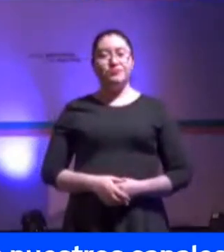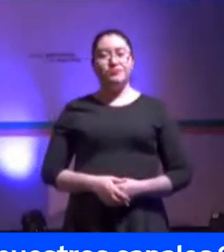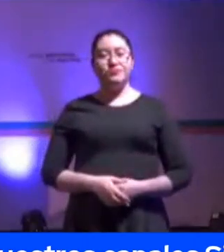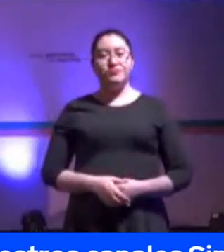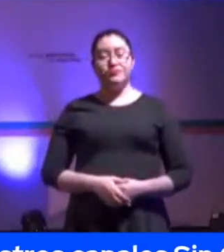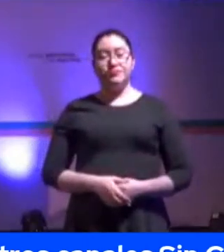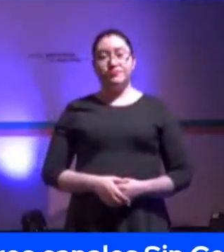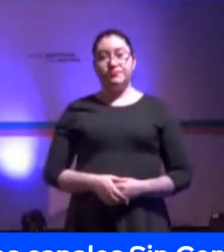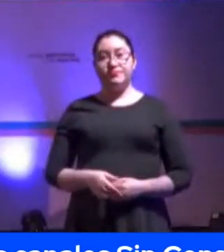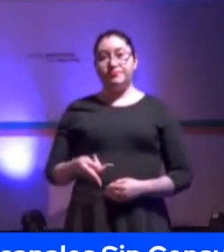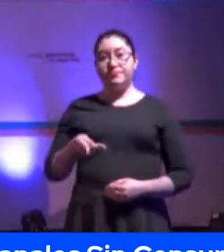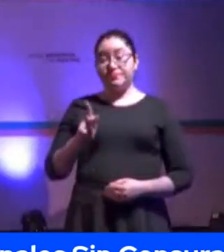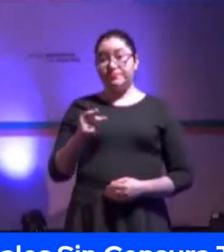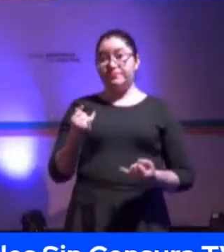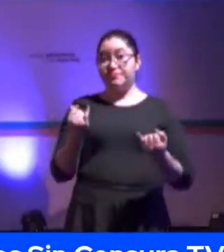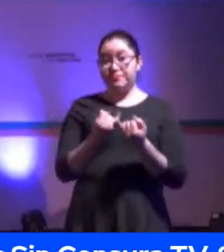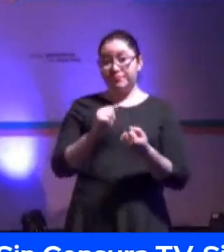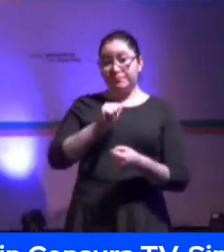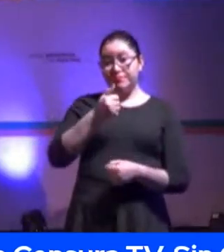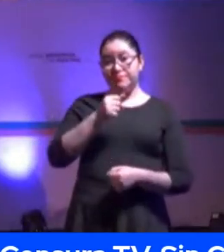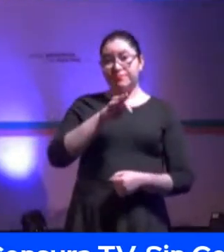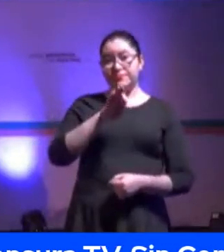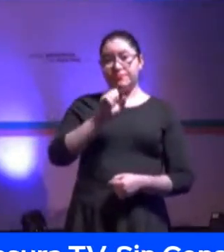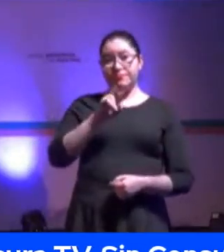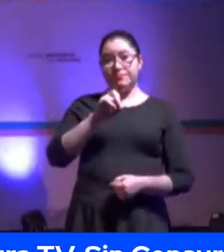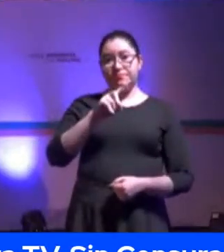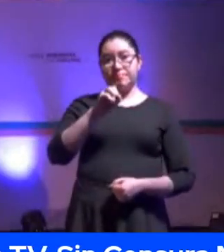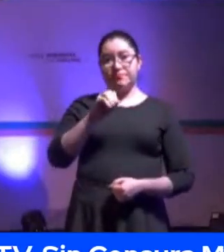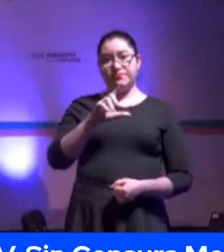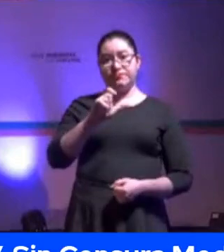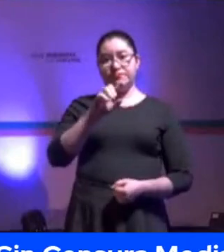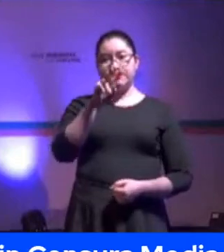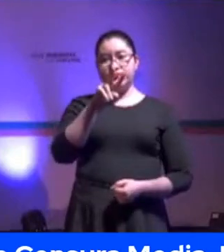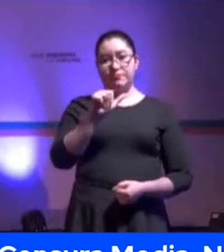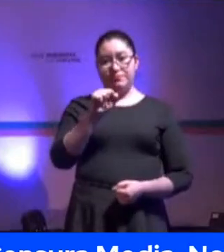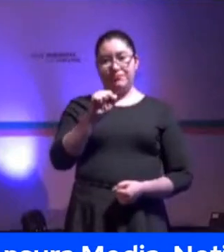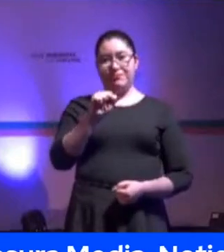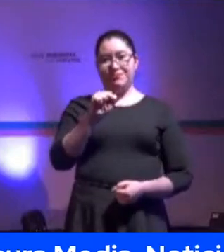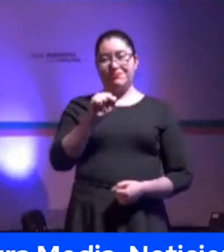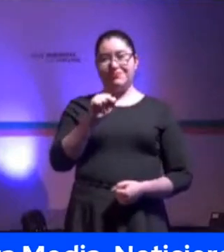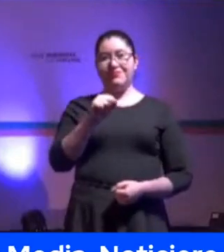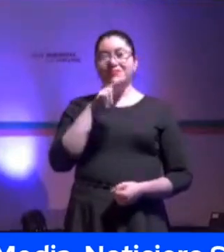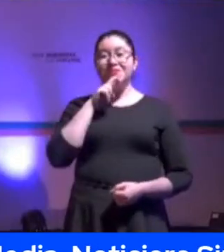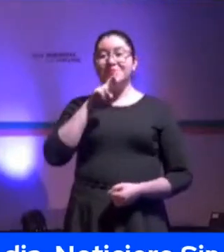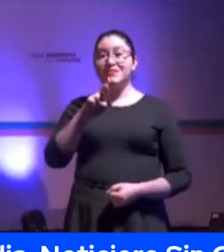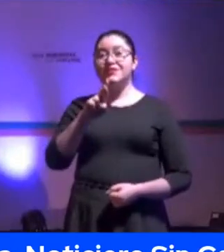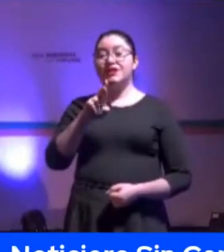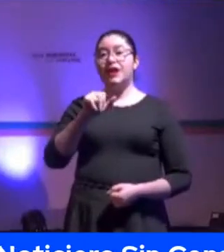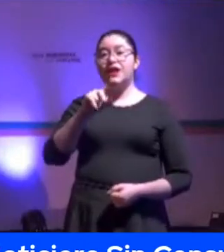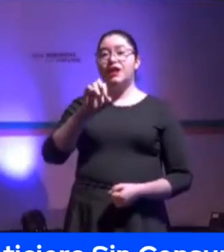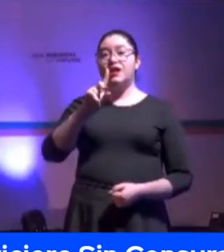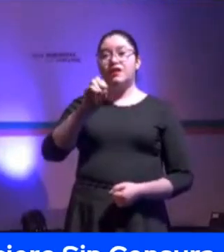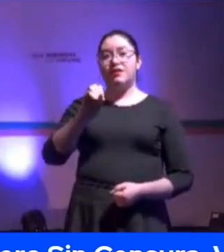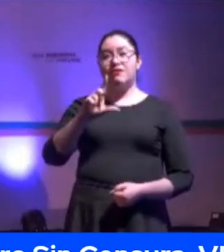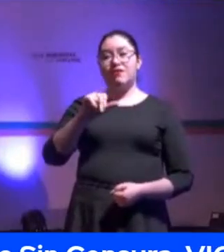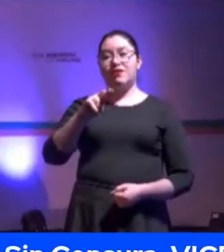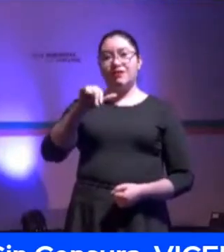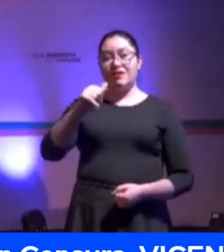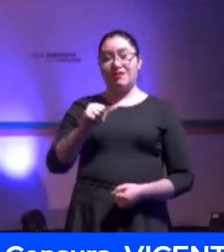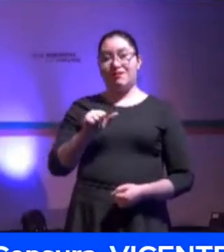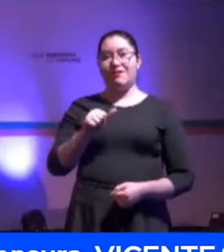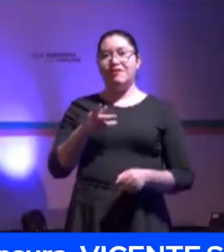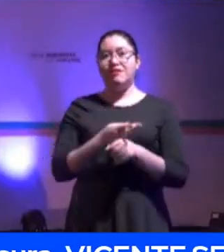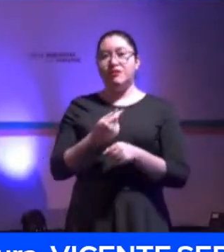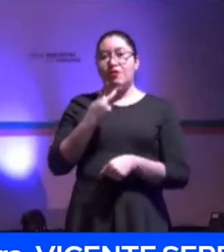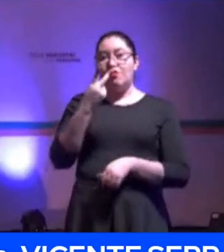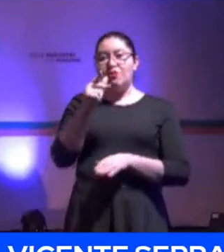así como otros, Fernando Cuevas Murillo, un joven que le contestó a Ricardo Anaya y le dio tanto miedo a Anaya que no sacó un video dentro